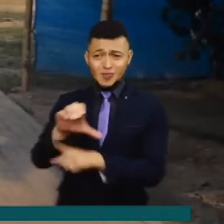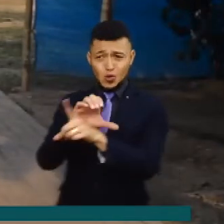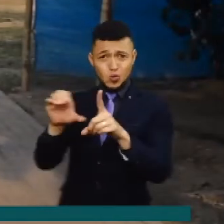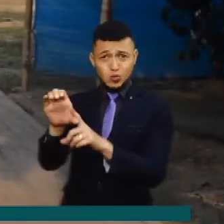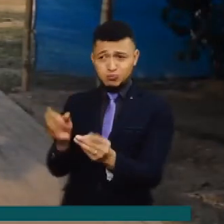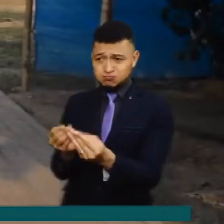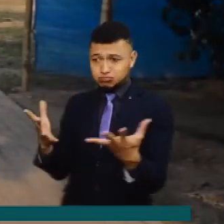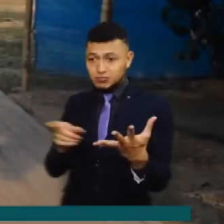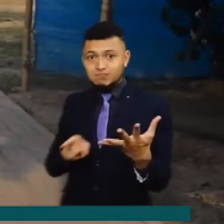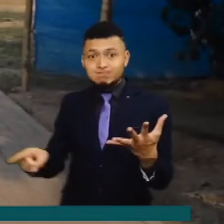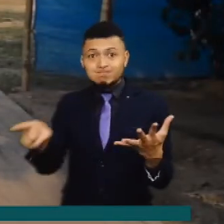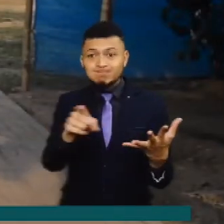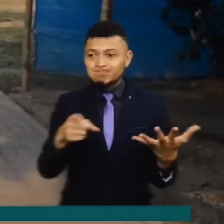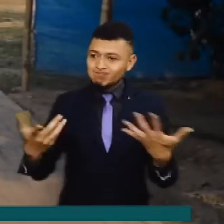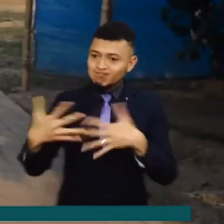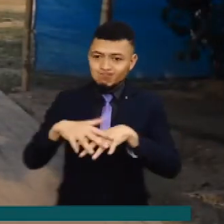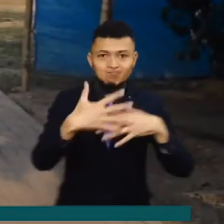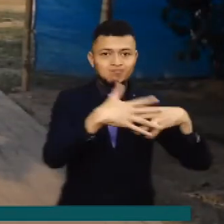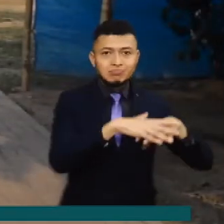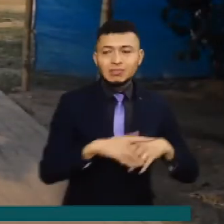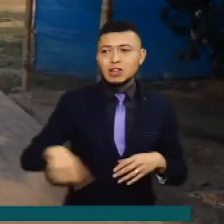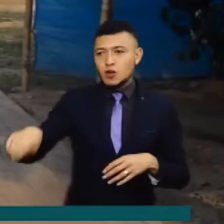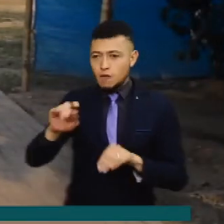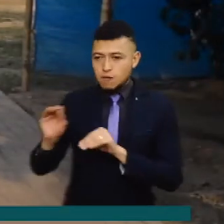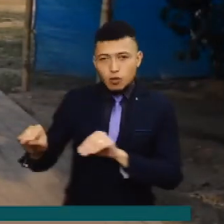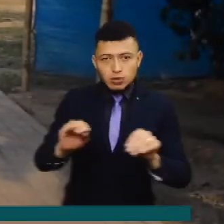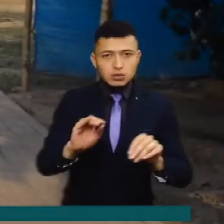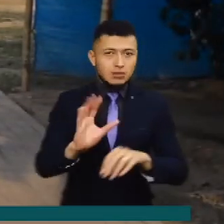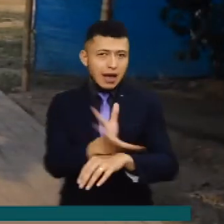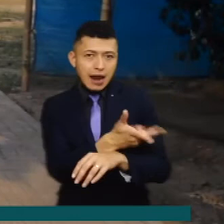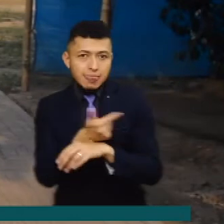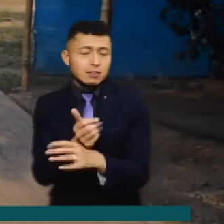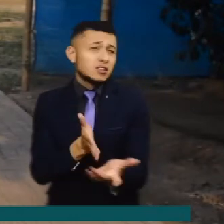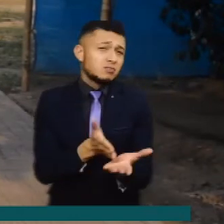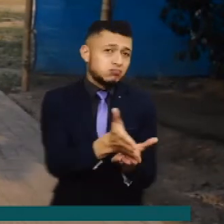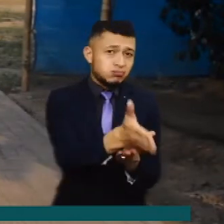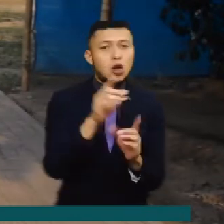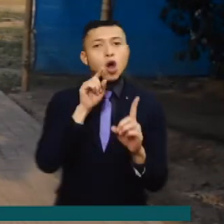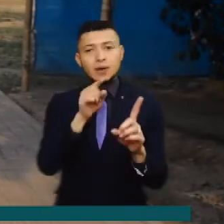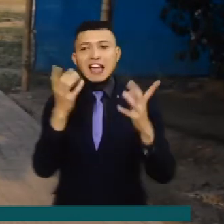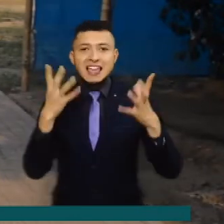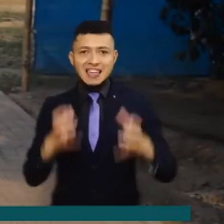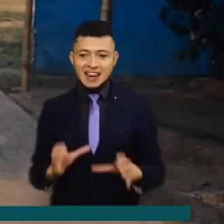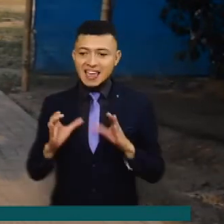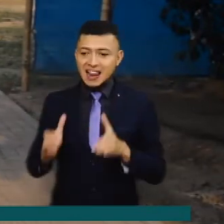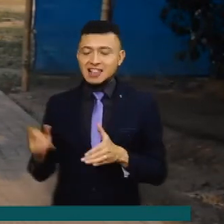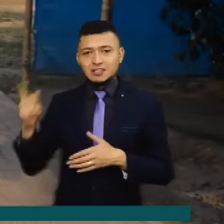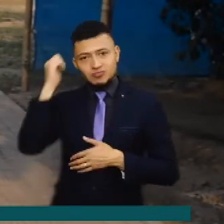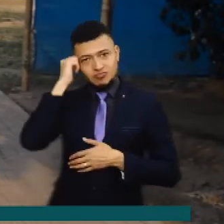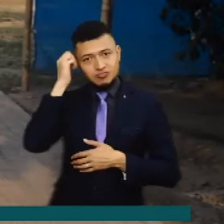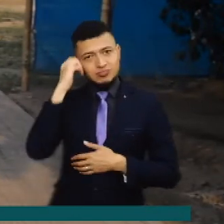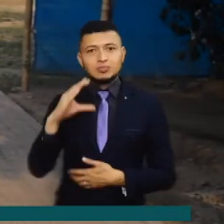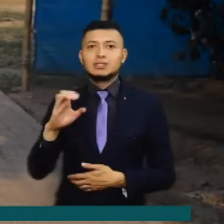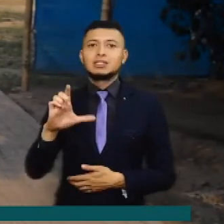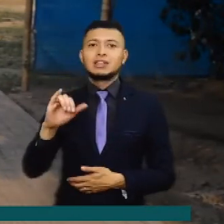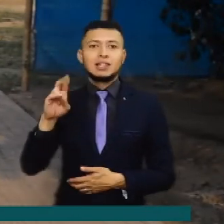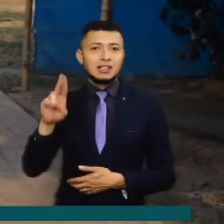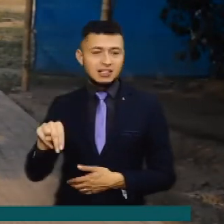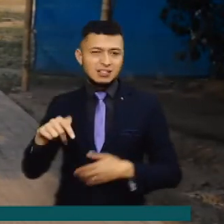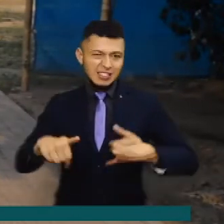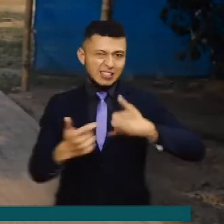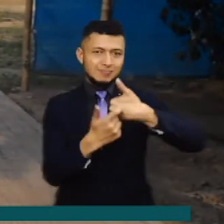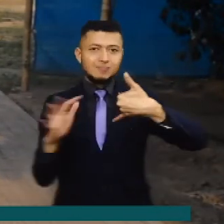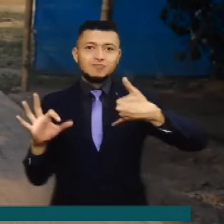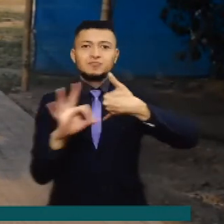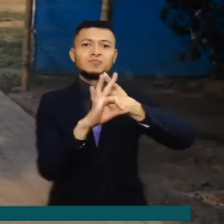la interculturalidad y apoyar esos procesos de formación artística son otros de los objetivos de estas clases que dicta el profe Celine.